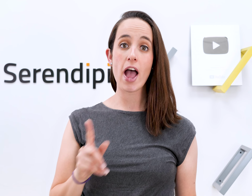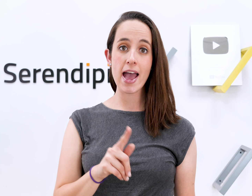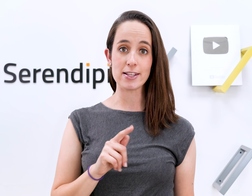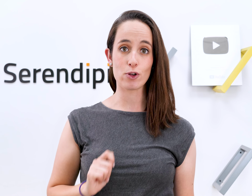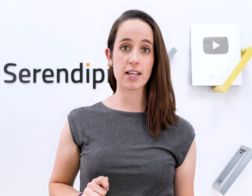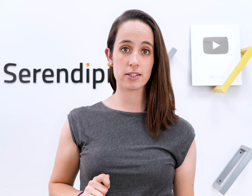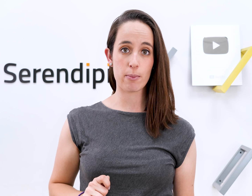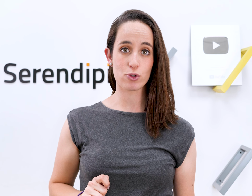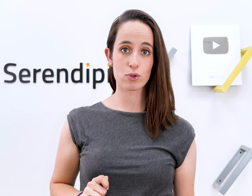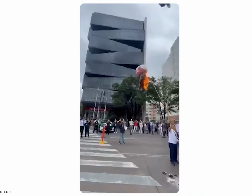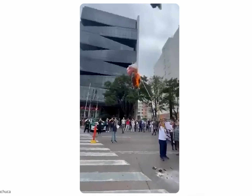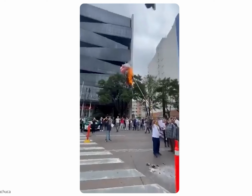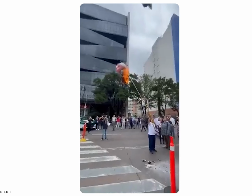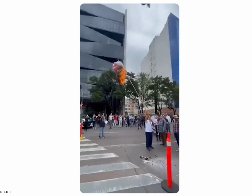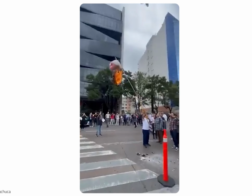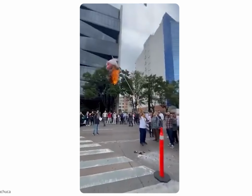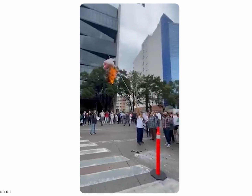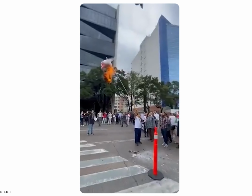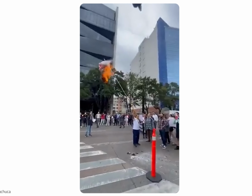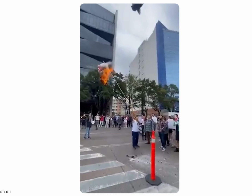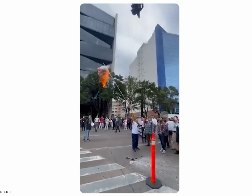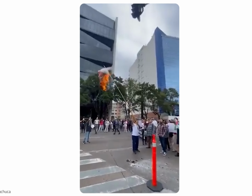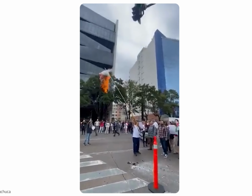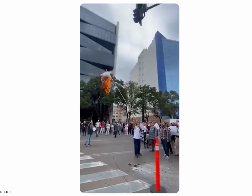llegado a estos extremos.